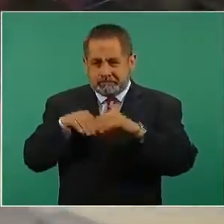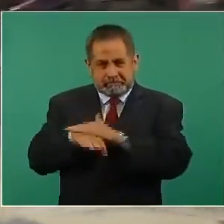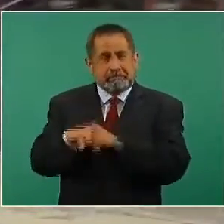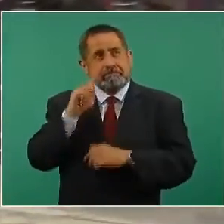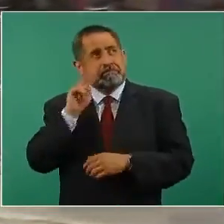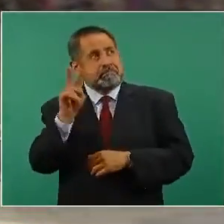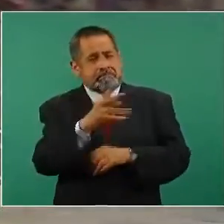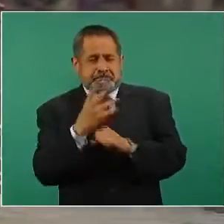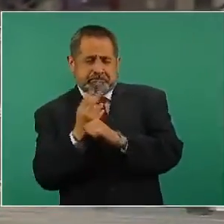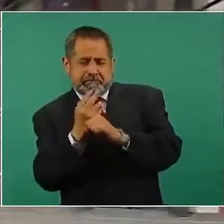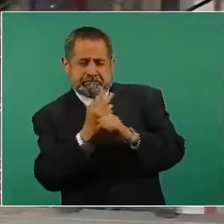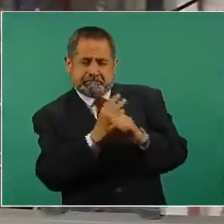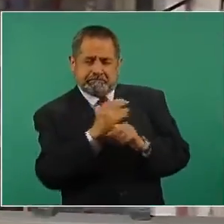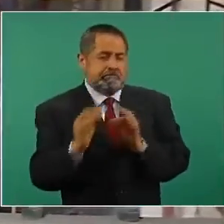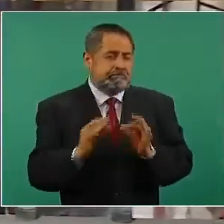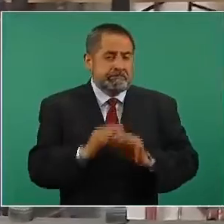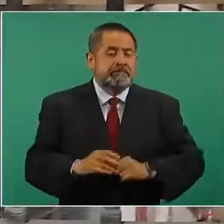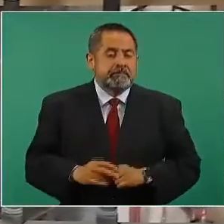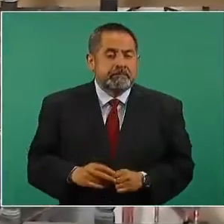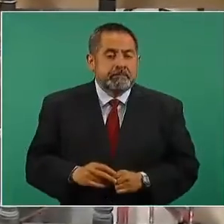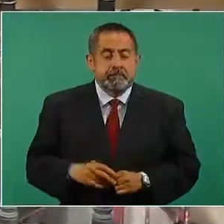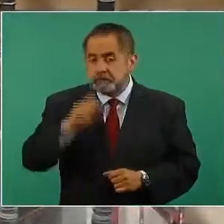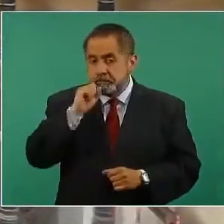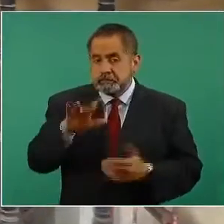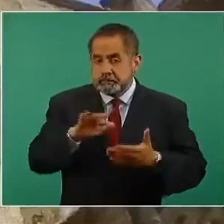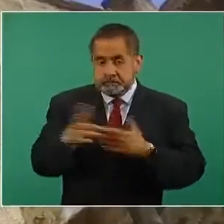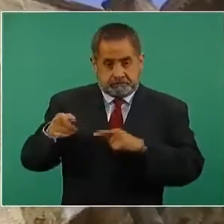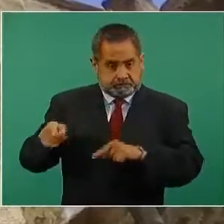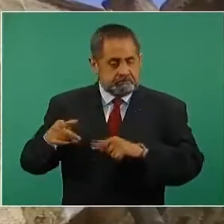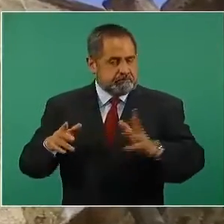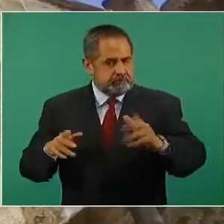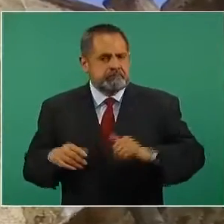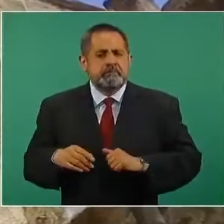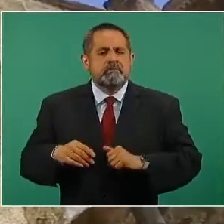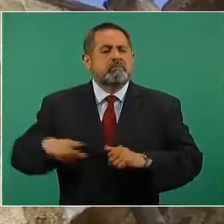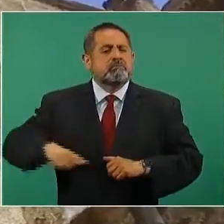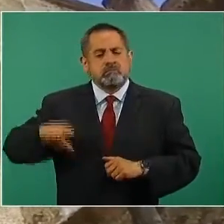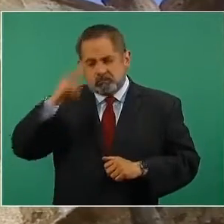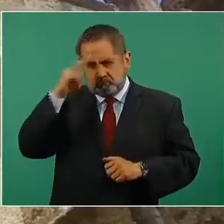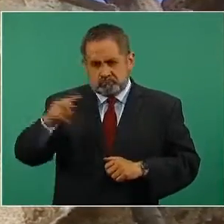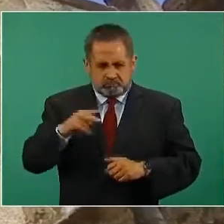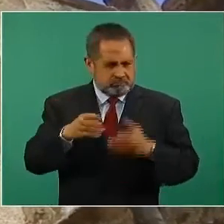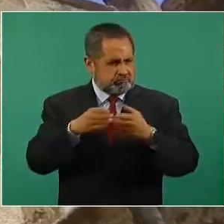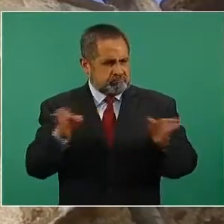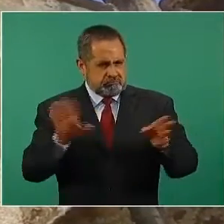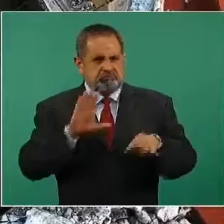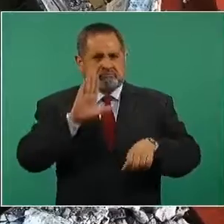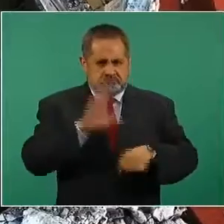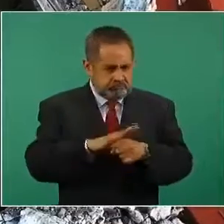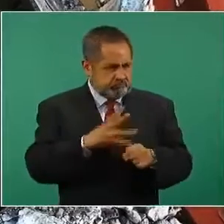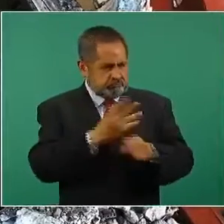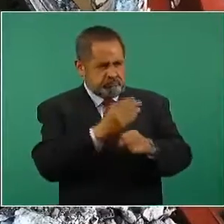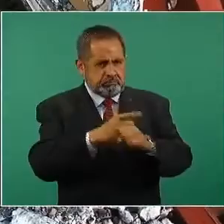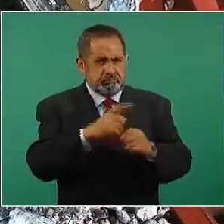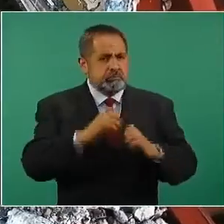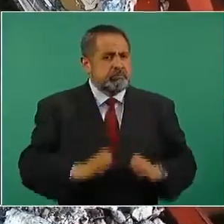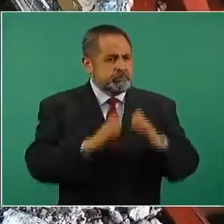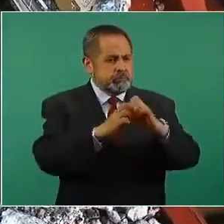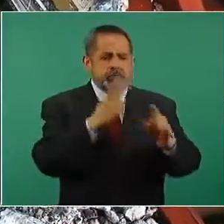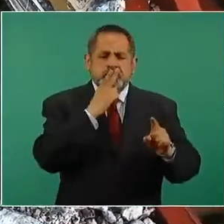Además, gracias al Programa Nacional de Reconstrucción, el Gobierno de México amplió el catálogo de inmuebles con valor cultural